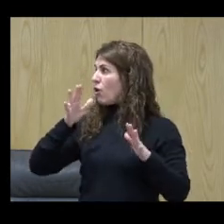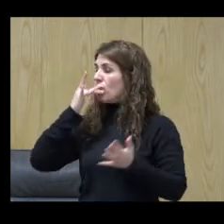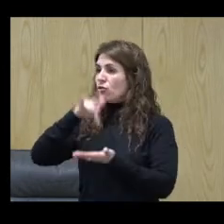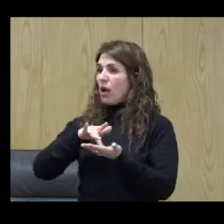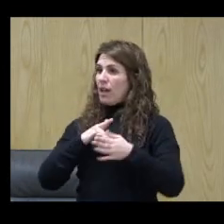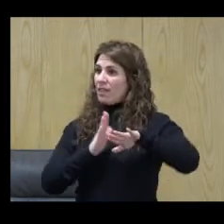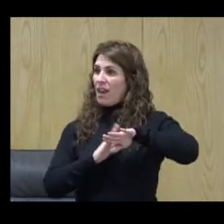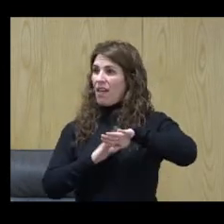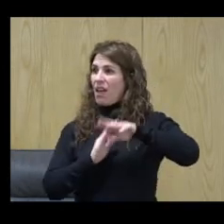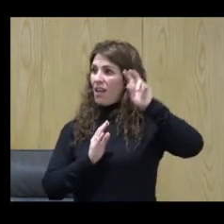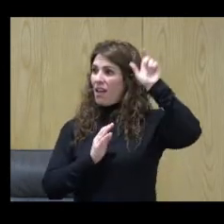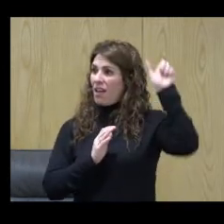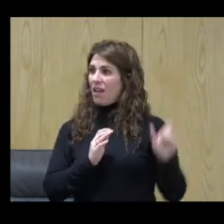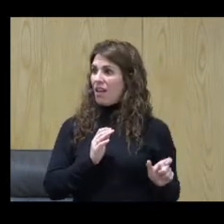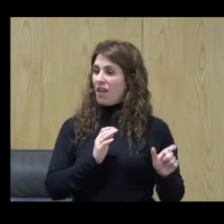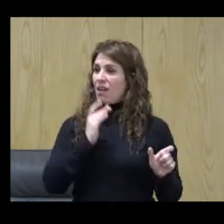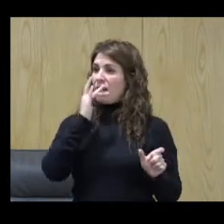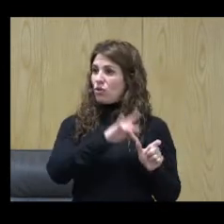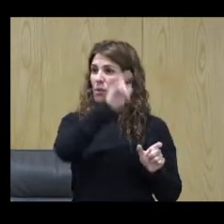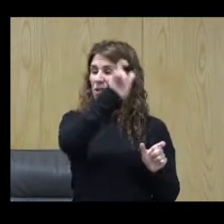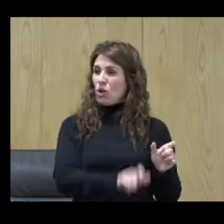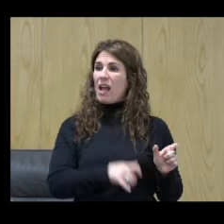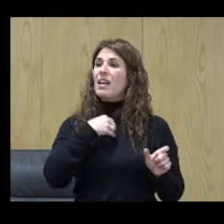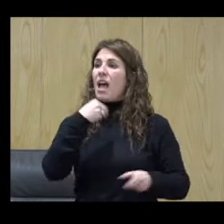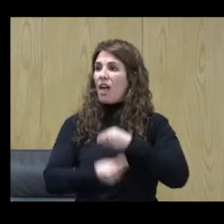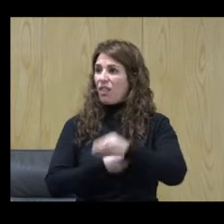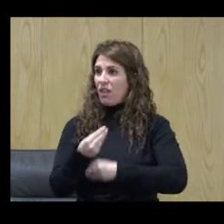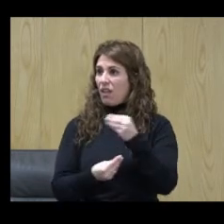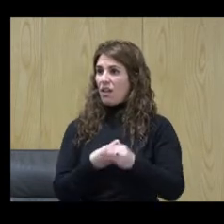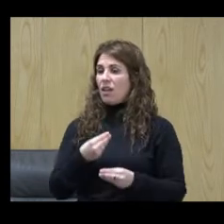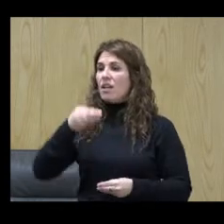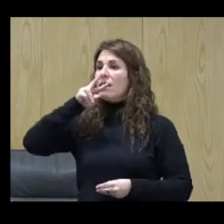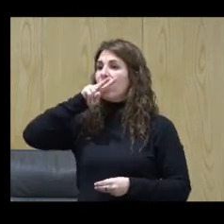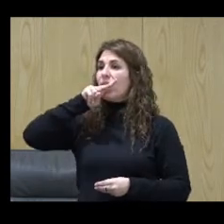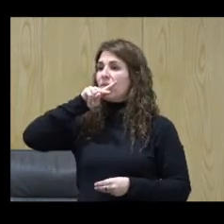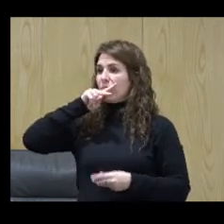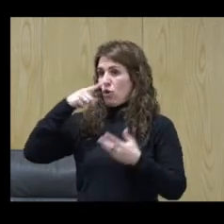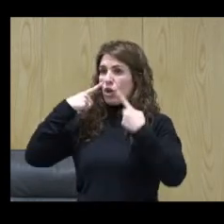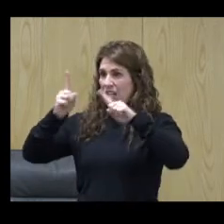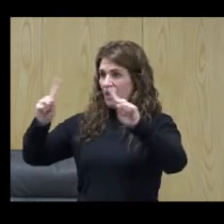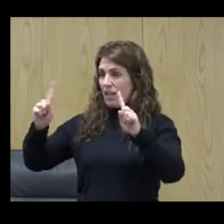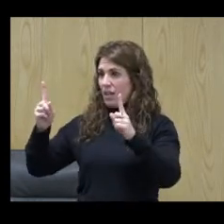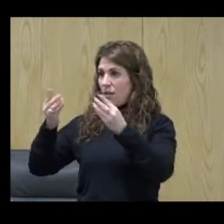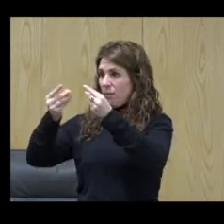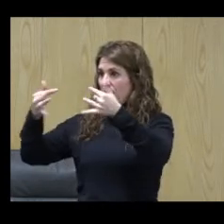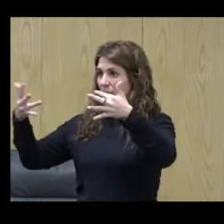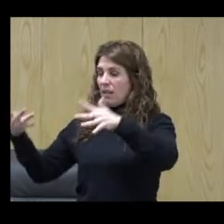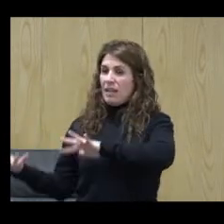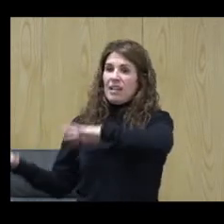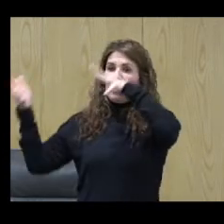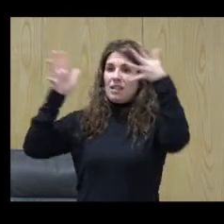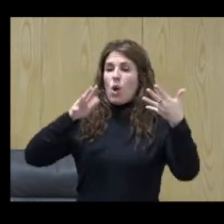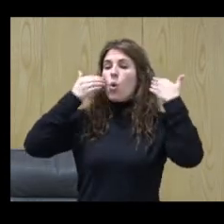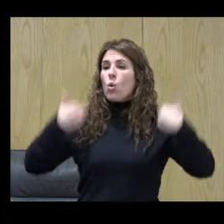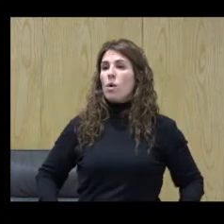una persona que transforma la invisibilidad de la oralidad en masa corpórea a